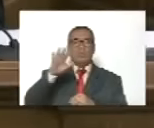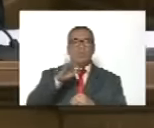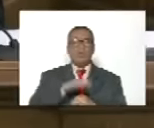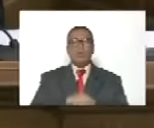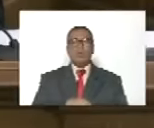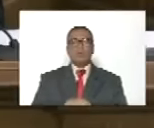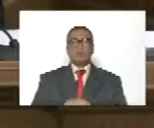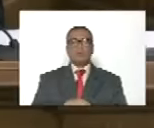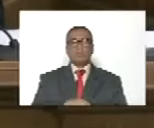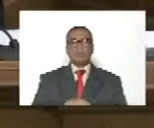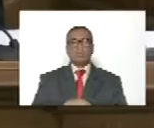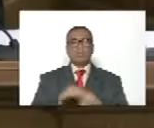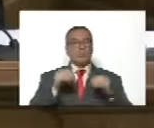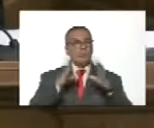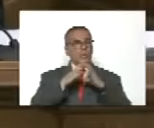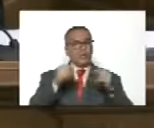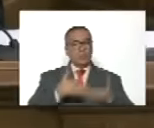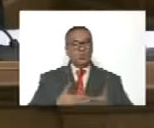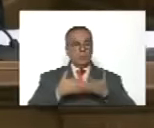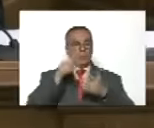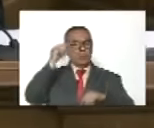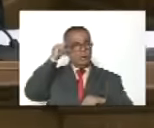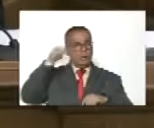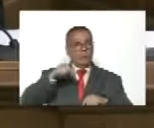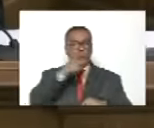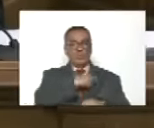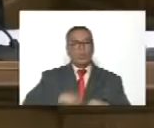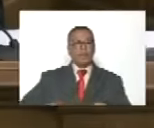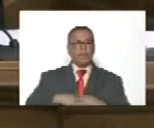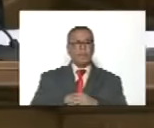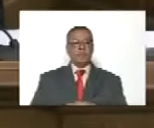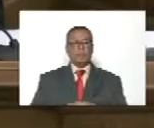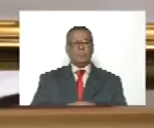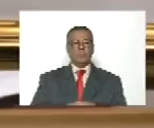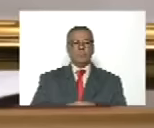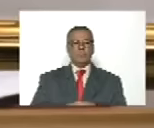Bolivariana de Venezuela. Esto es la propuesta del orden del día, ciudadano presidente.